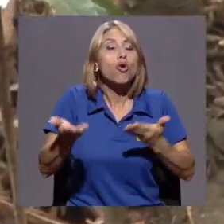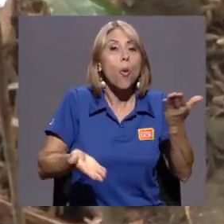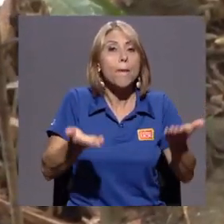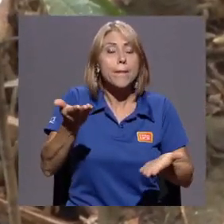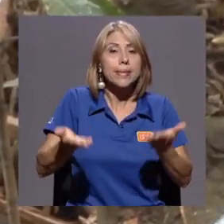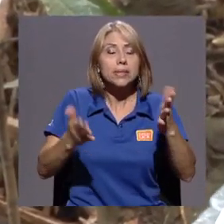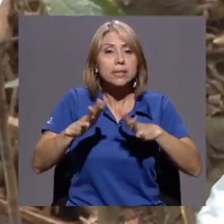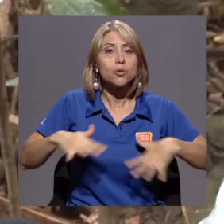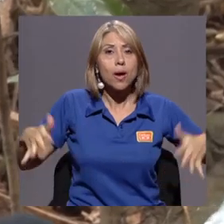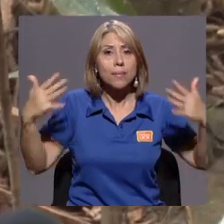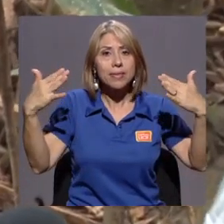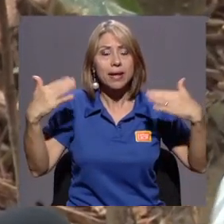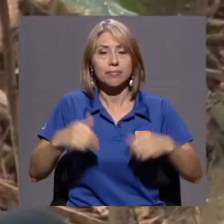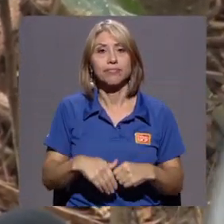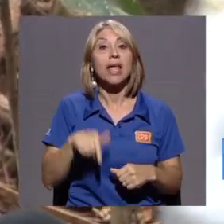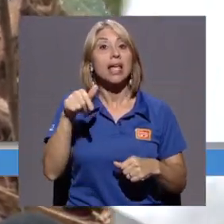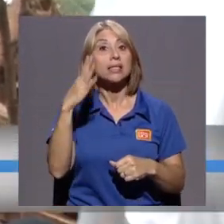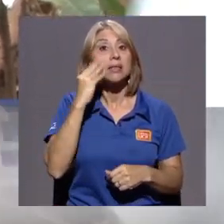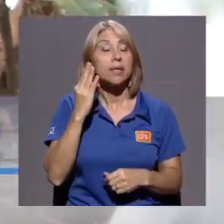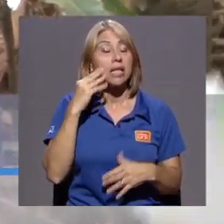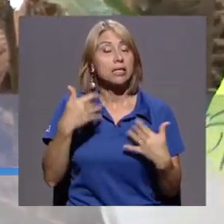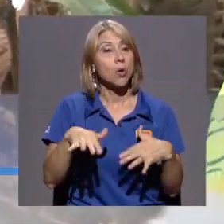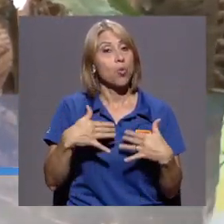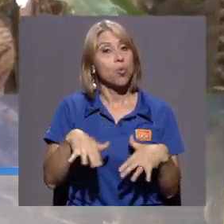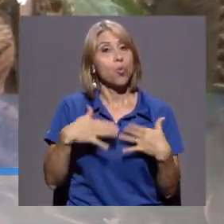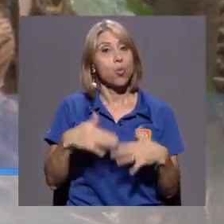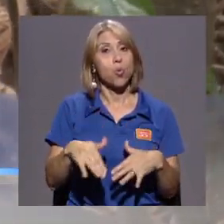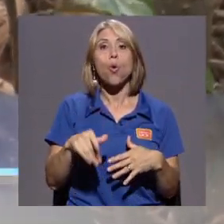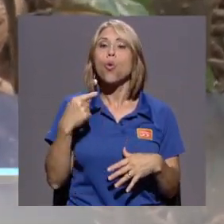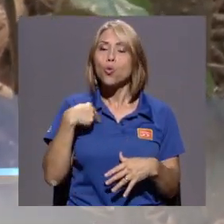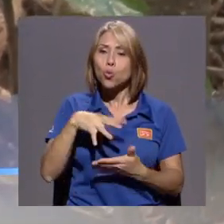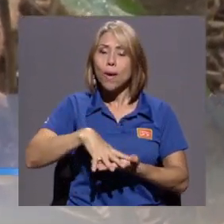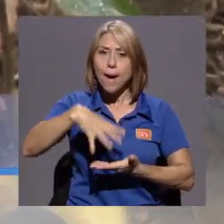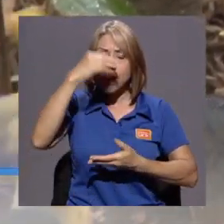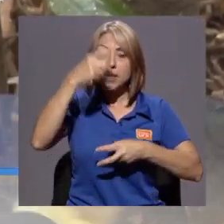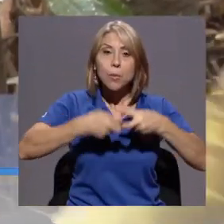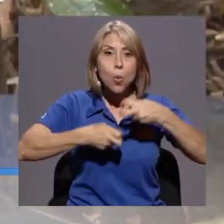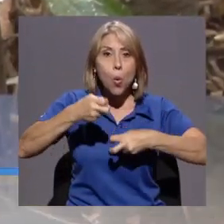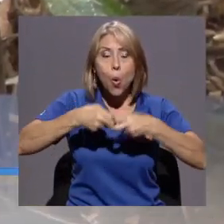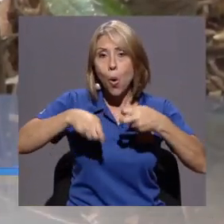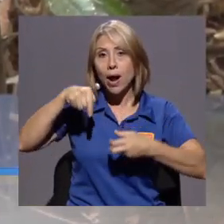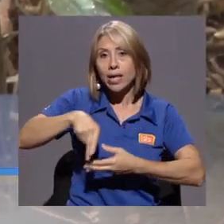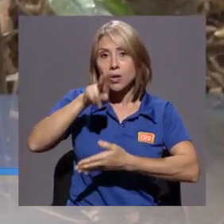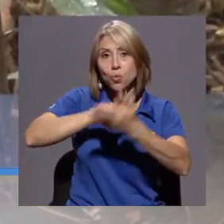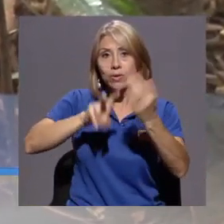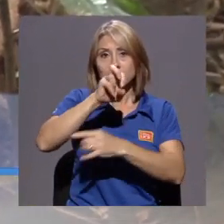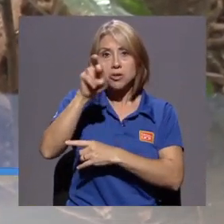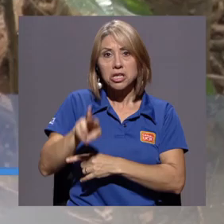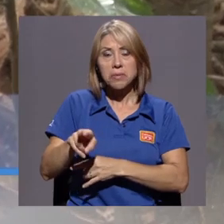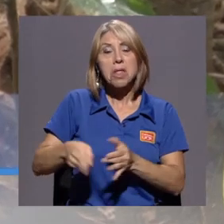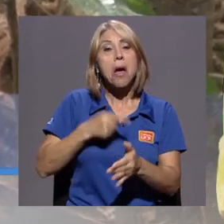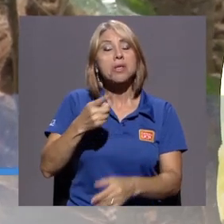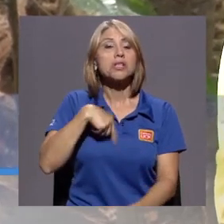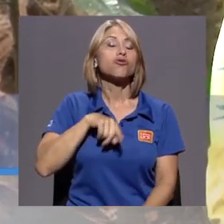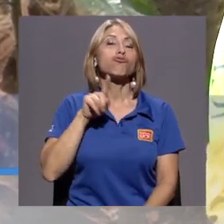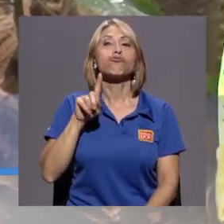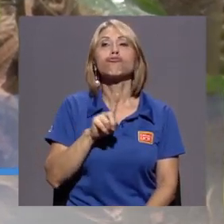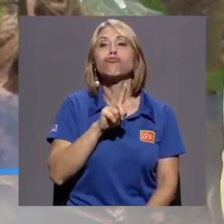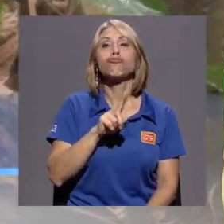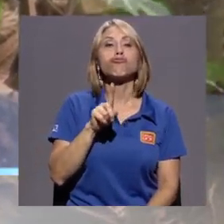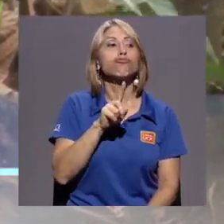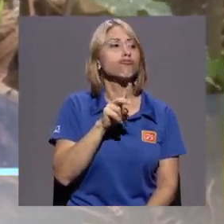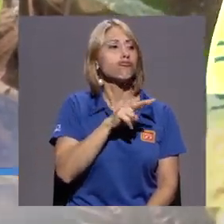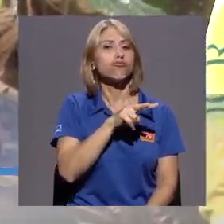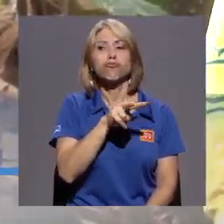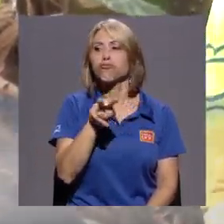sido única, uno aprende sobre la problemática que hay aquí en la Universidad de Costa Rica. Muchas veces nosotros caminamos ignorando toda